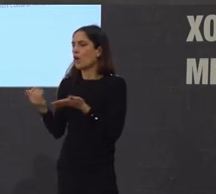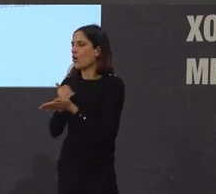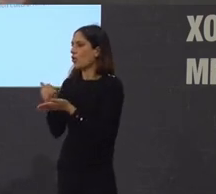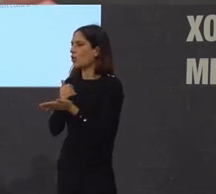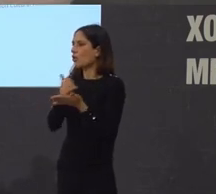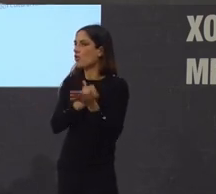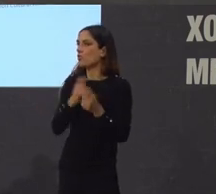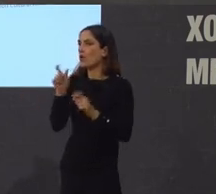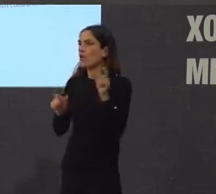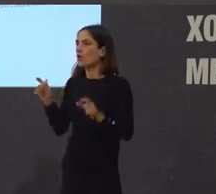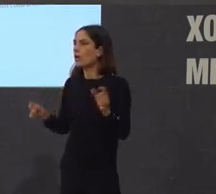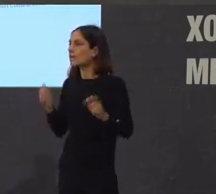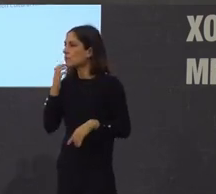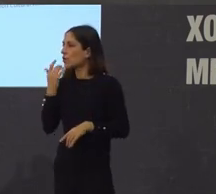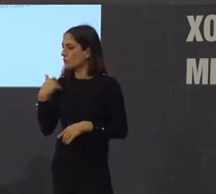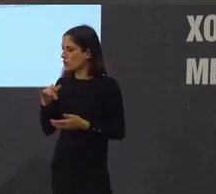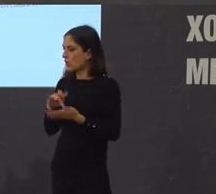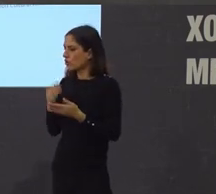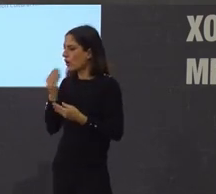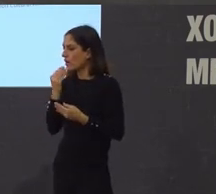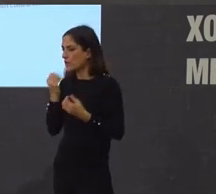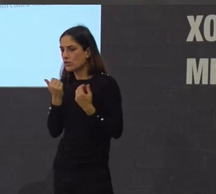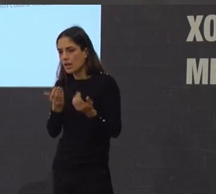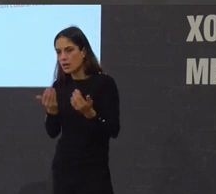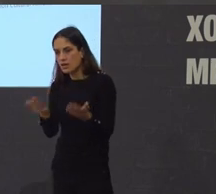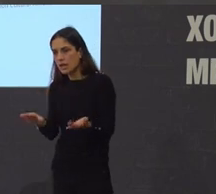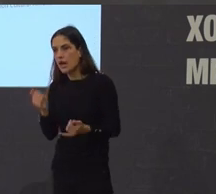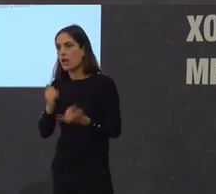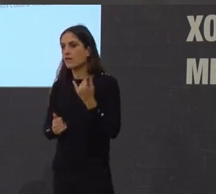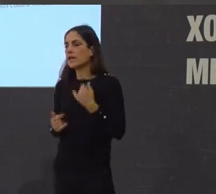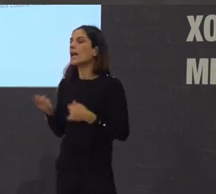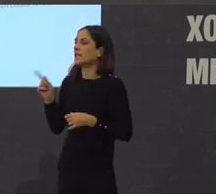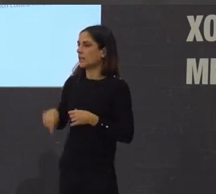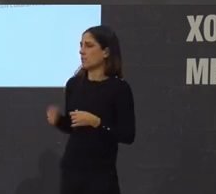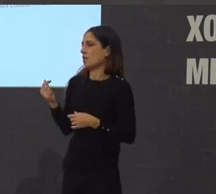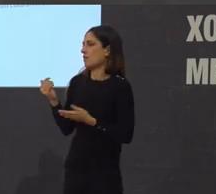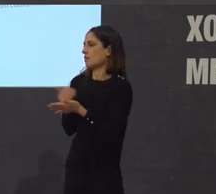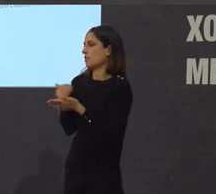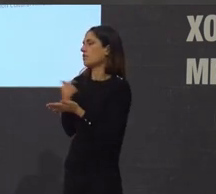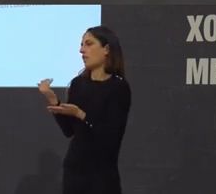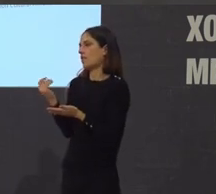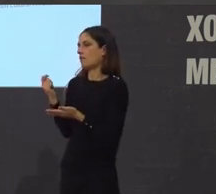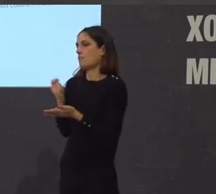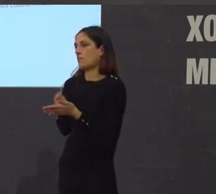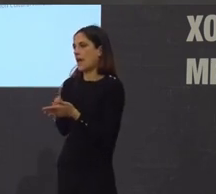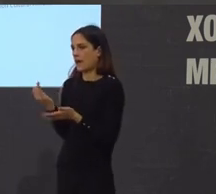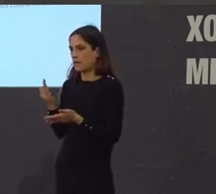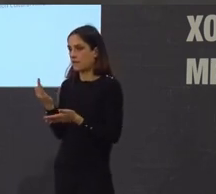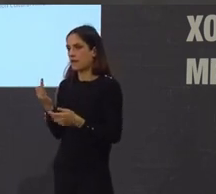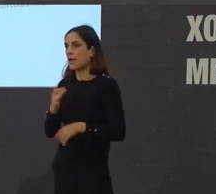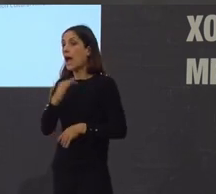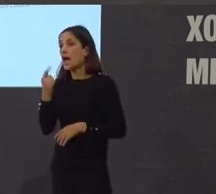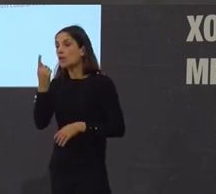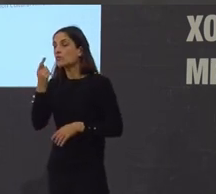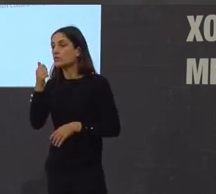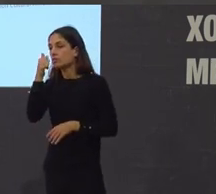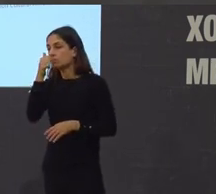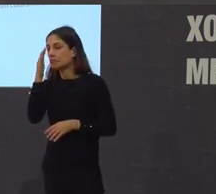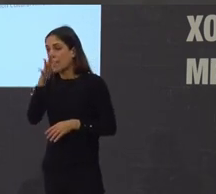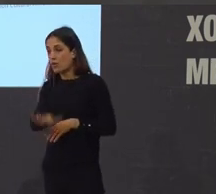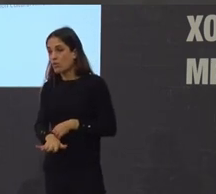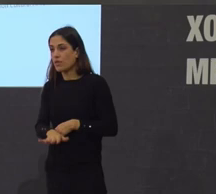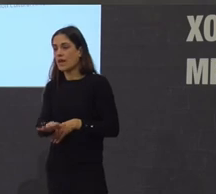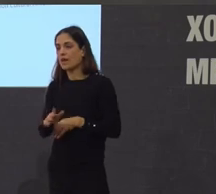se había dado alimentos y con salida de drenthe si cuando a todos y hay una denuncia de un capitán del ejército que dio